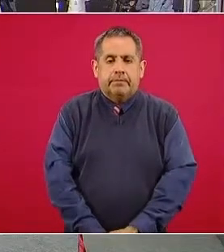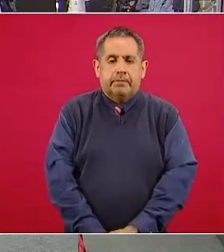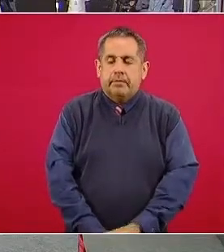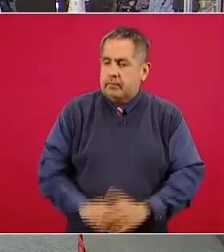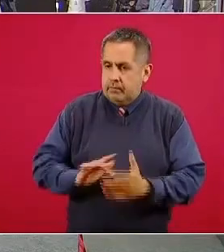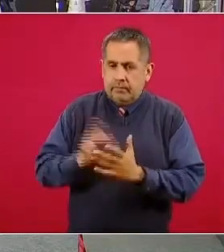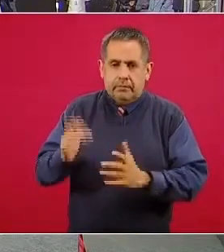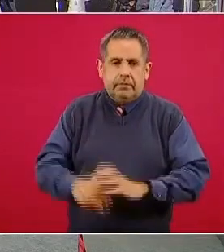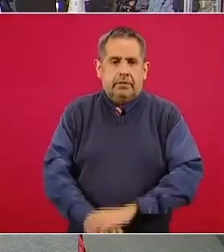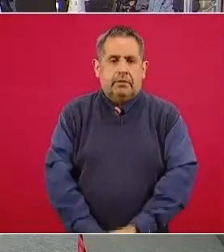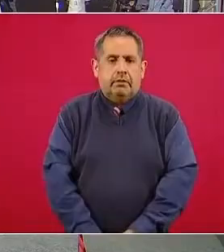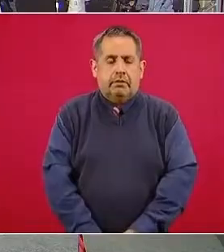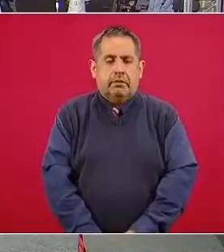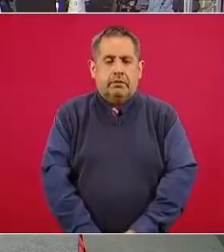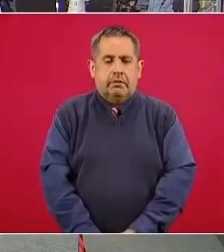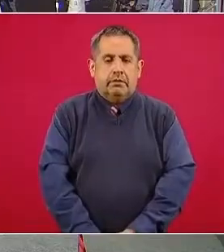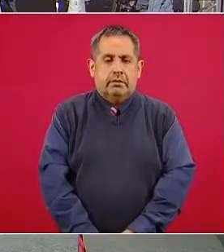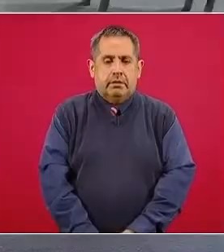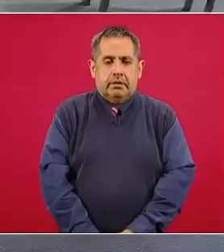Gracias.